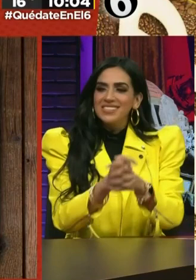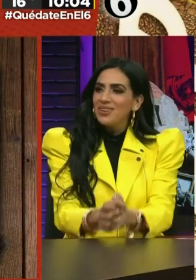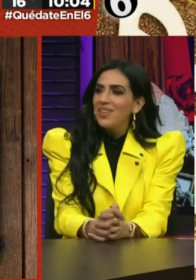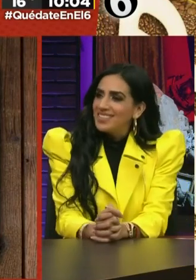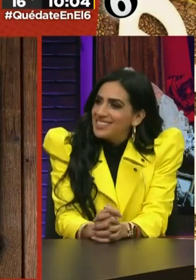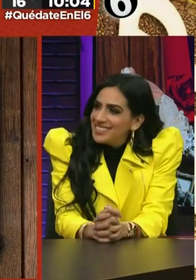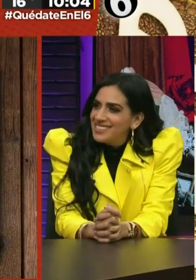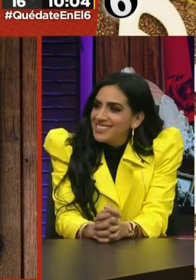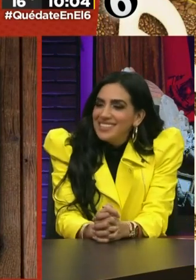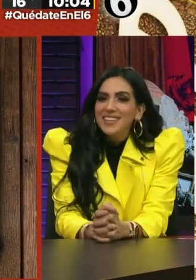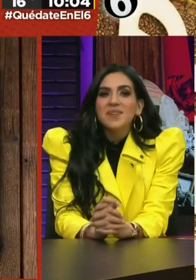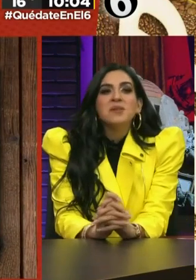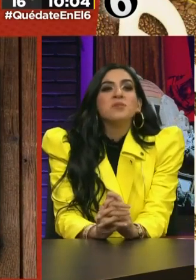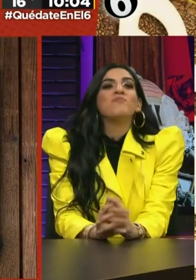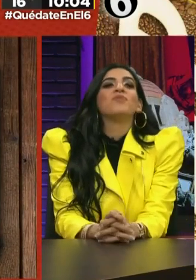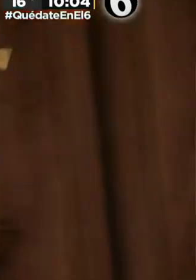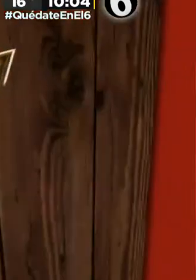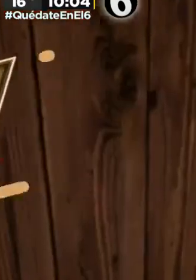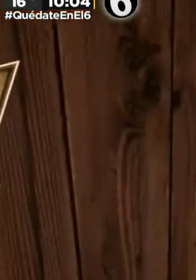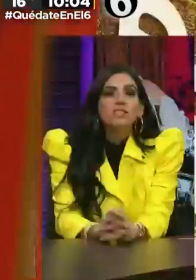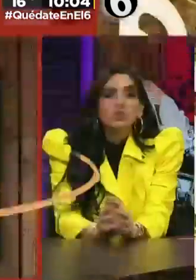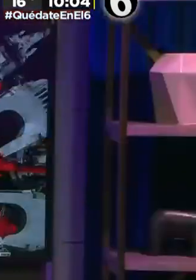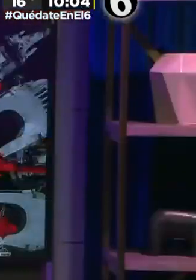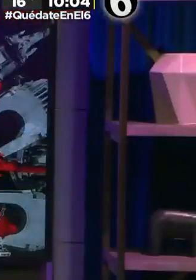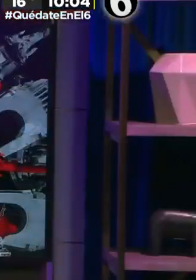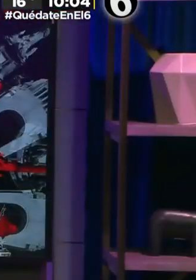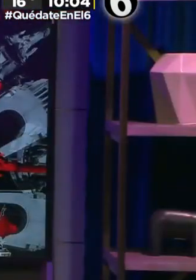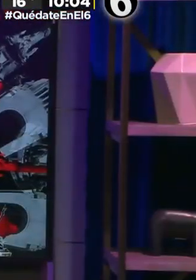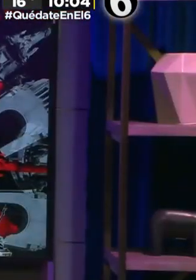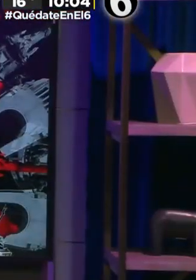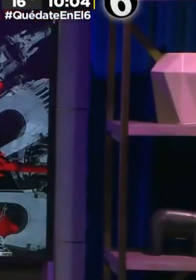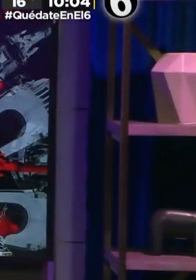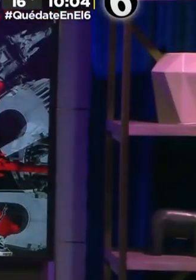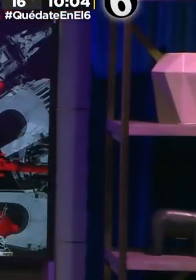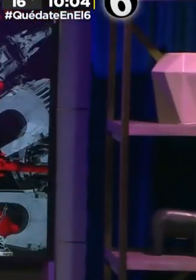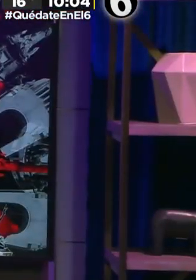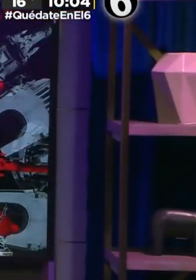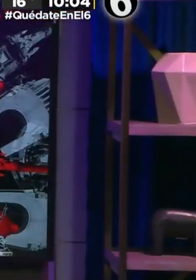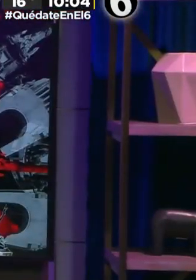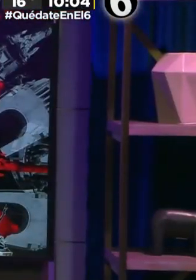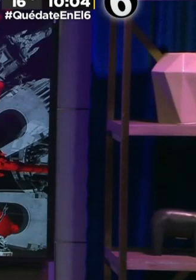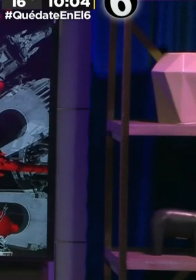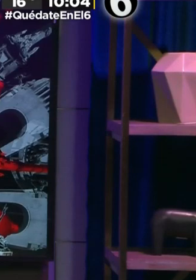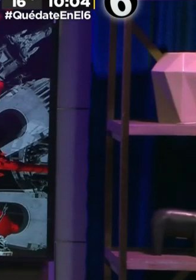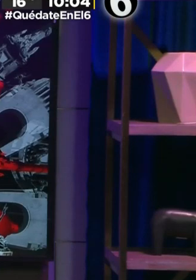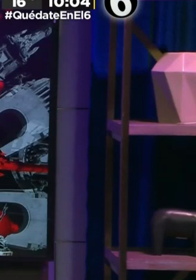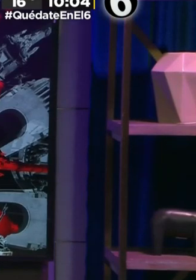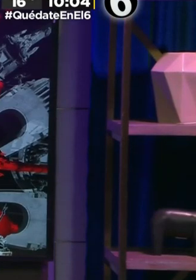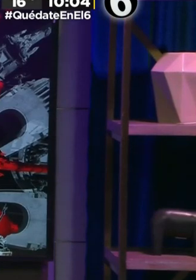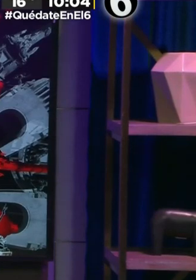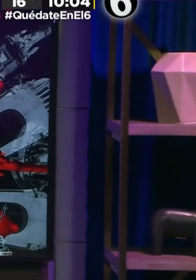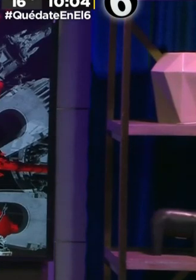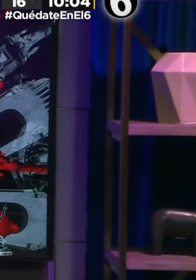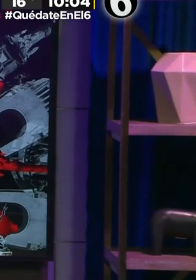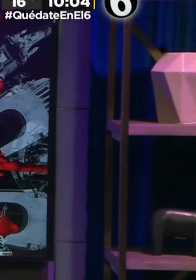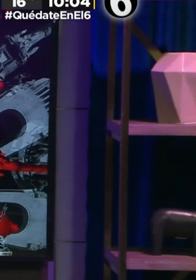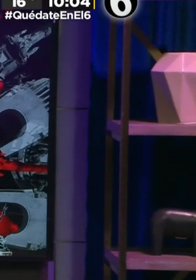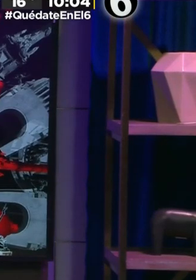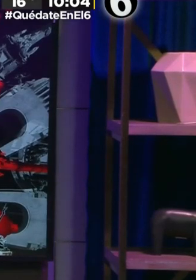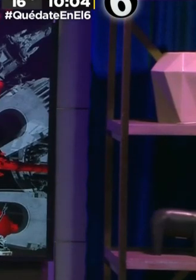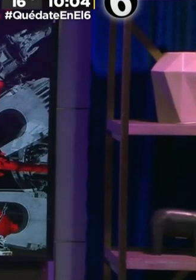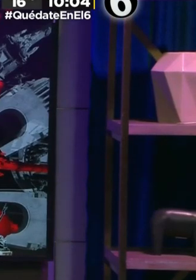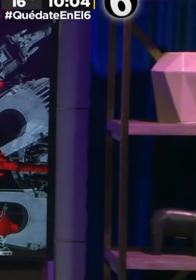¿verdad? Te las sabes todas. Para que vean que así se decide. Te las sabes todas, eso sí es cierto. Pero a ver, al notar su error y escuchar que la mujer entraba, decidió